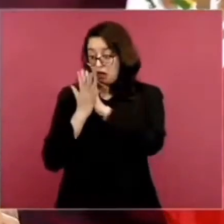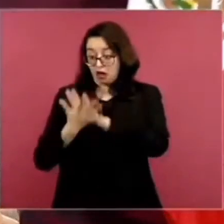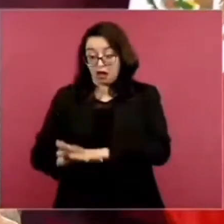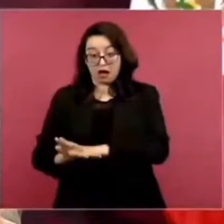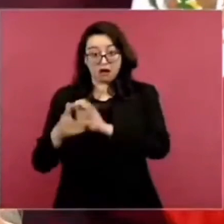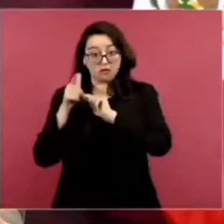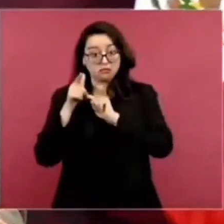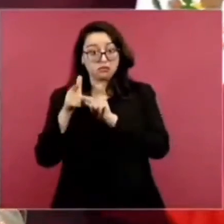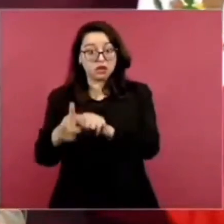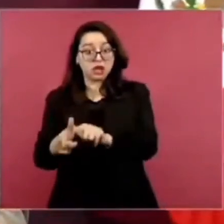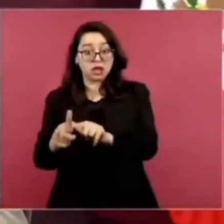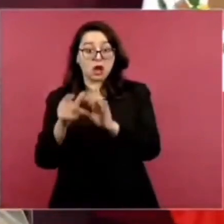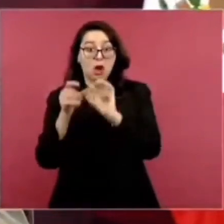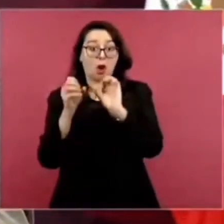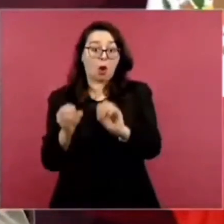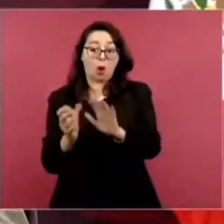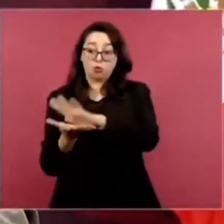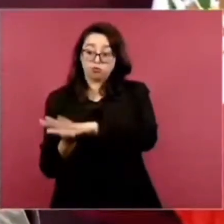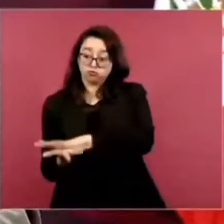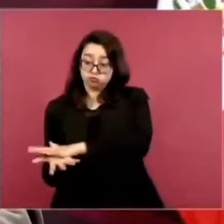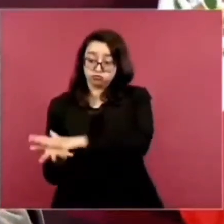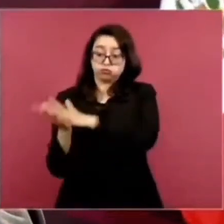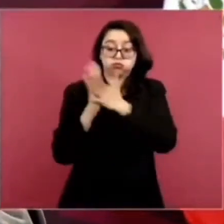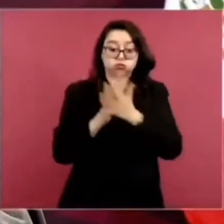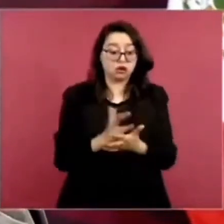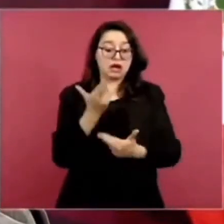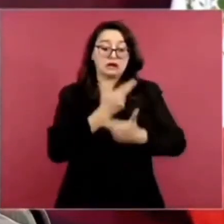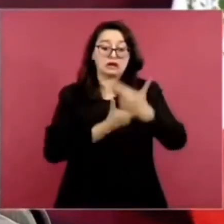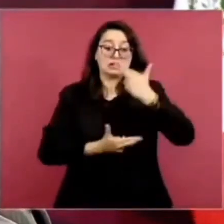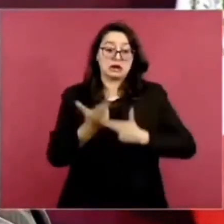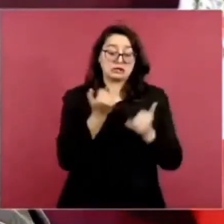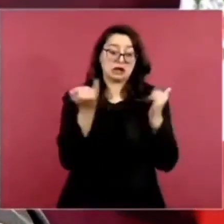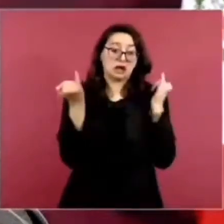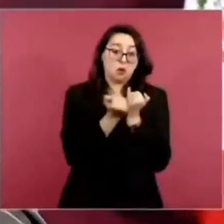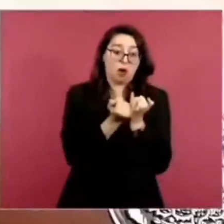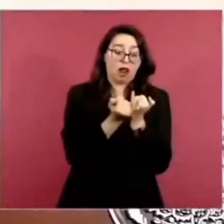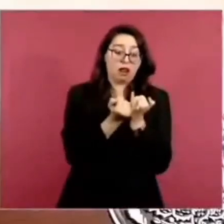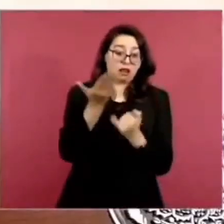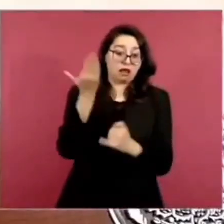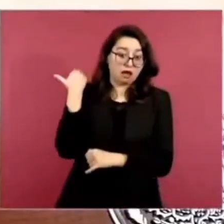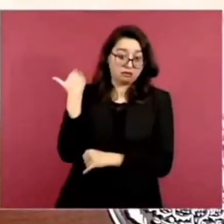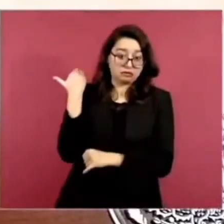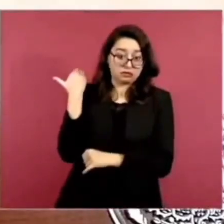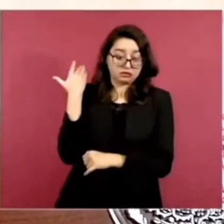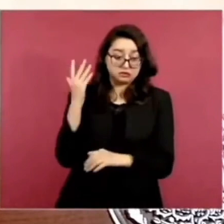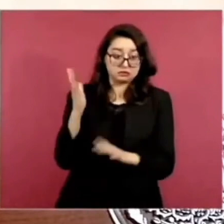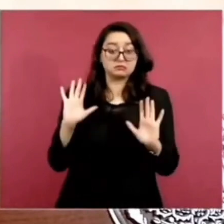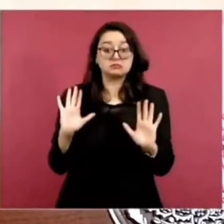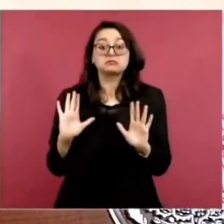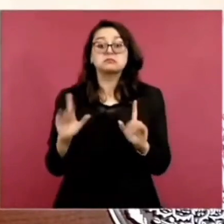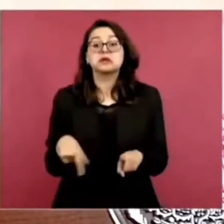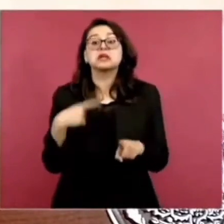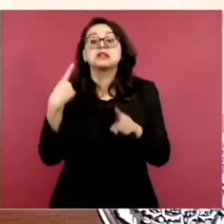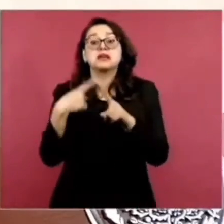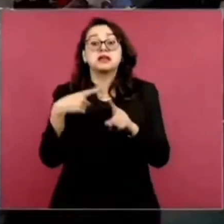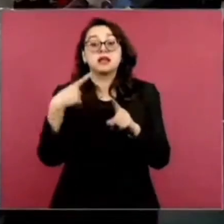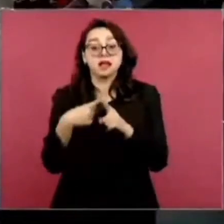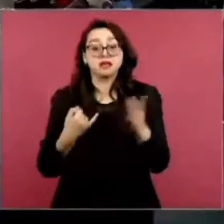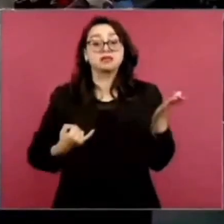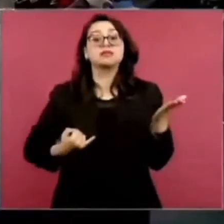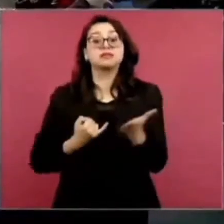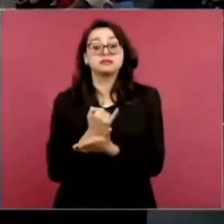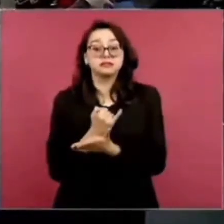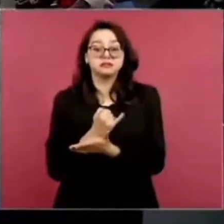El pueblo, los ciudadanos, porque así es la democracia. Entonces yo tengo confianza de que se va a